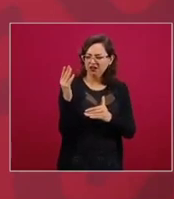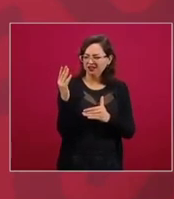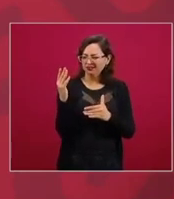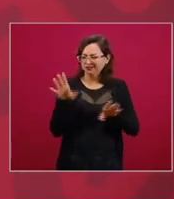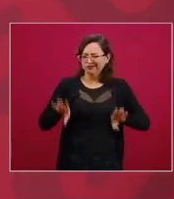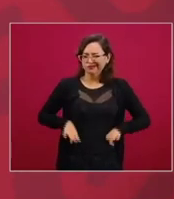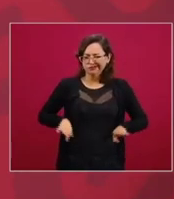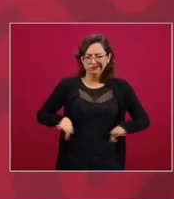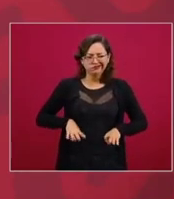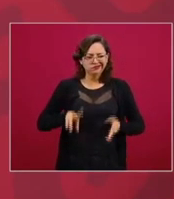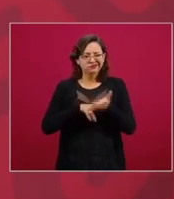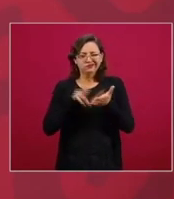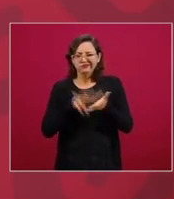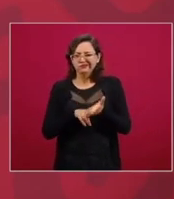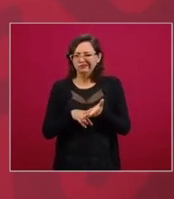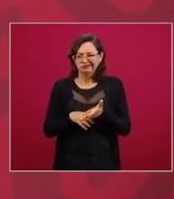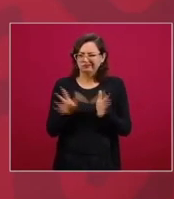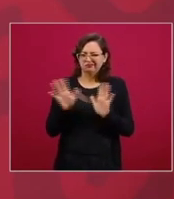son...